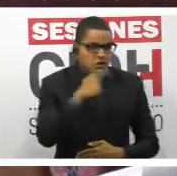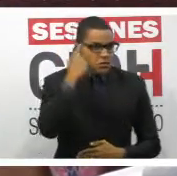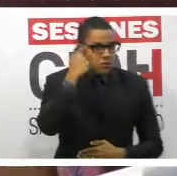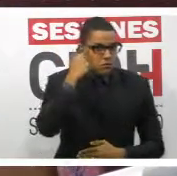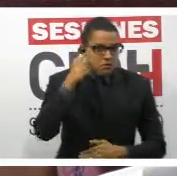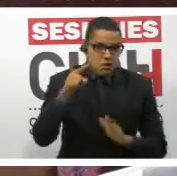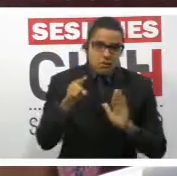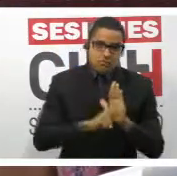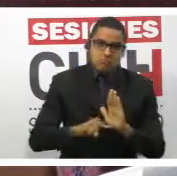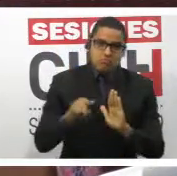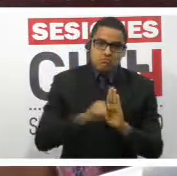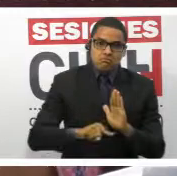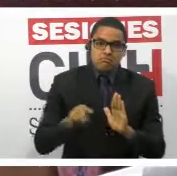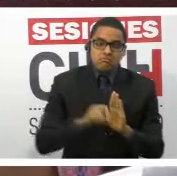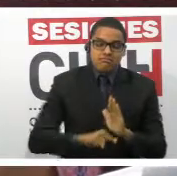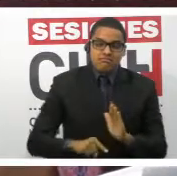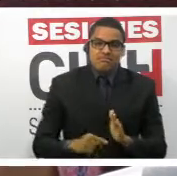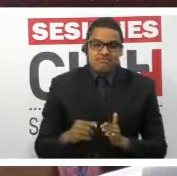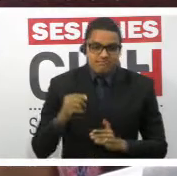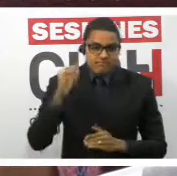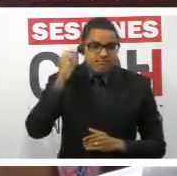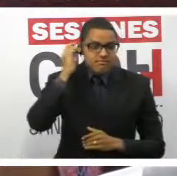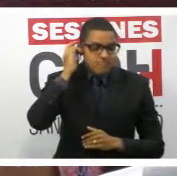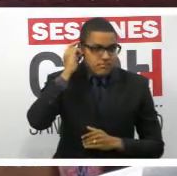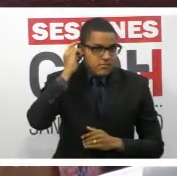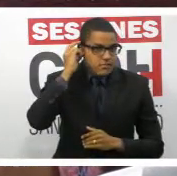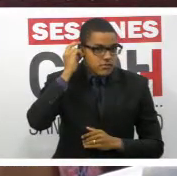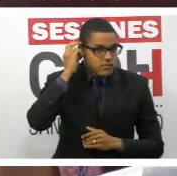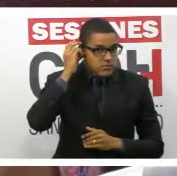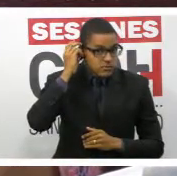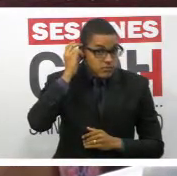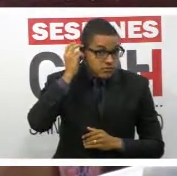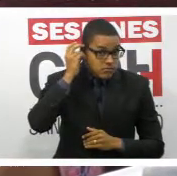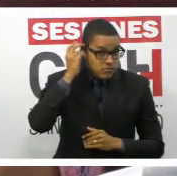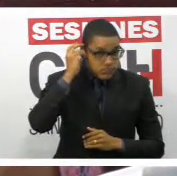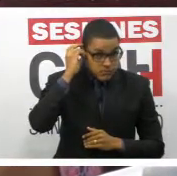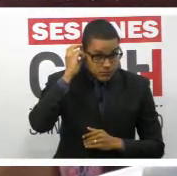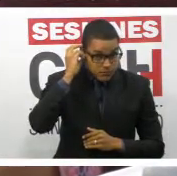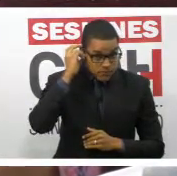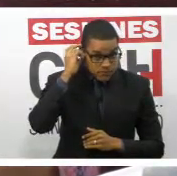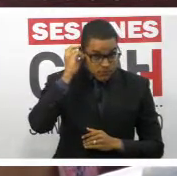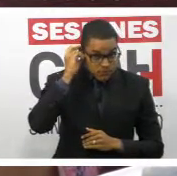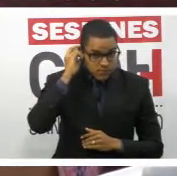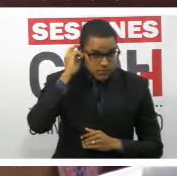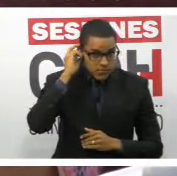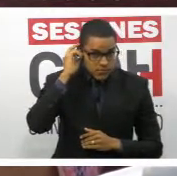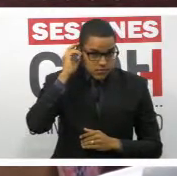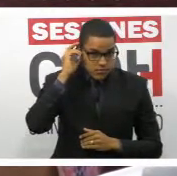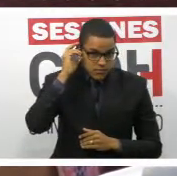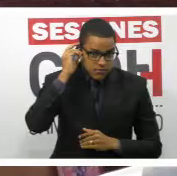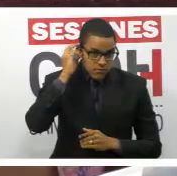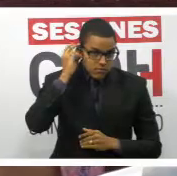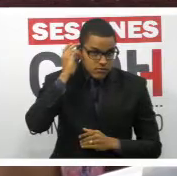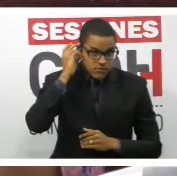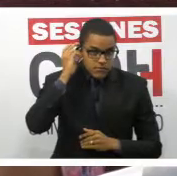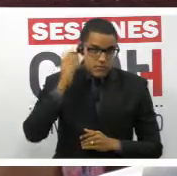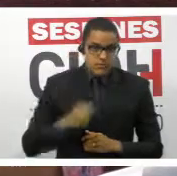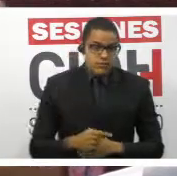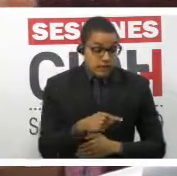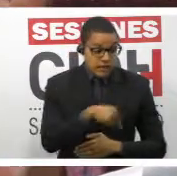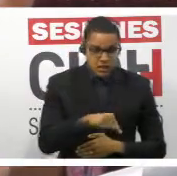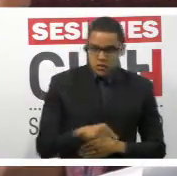la salud materna a deseando verdad que las mujeres con discapacidad no deberíamos de